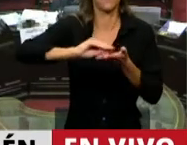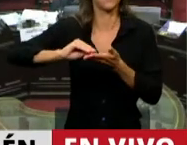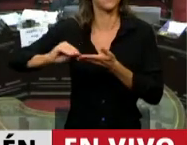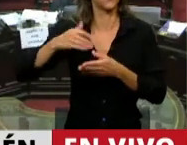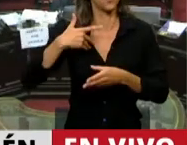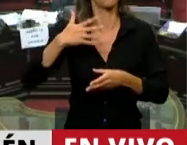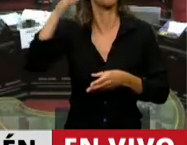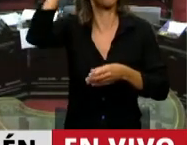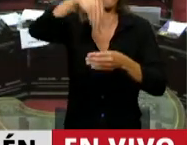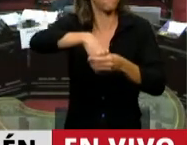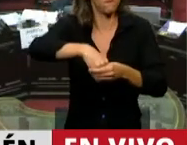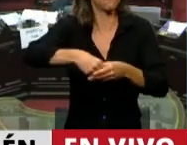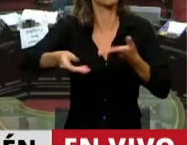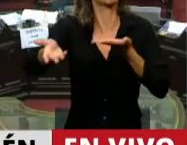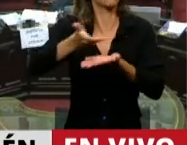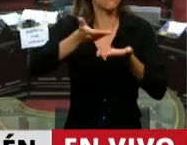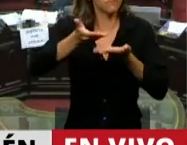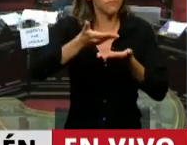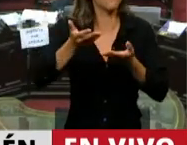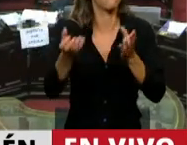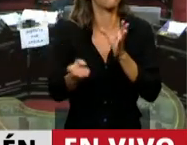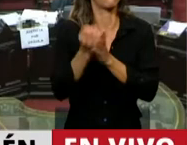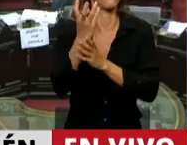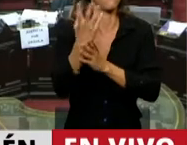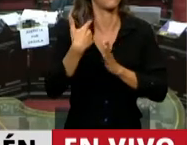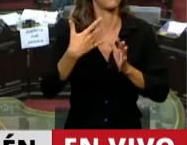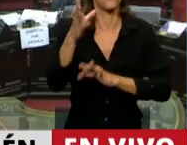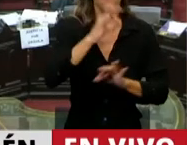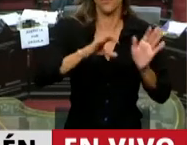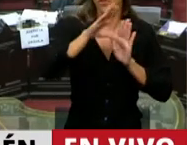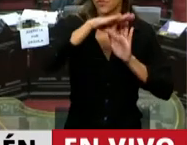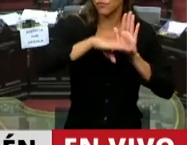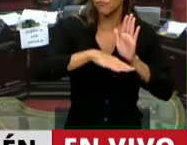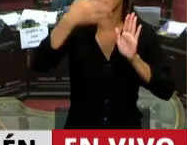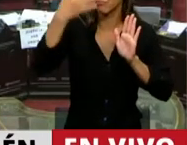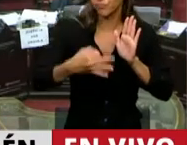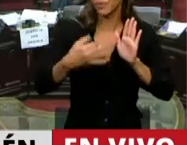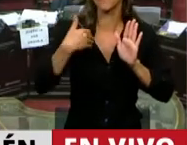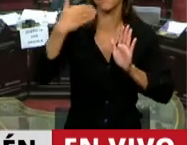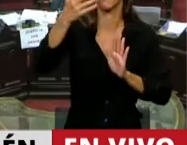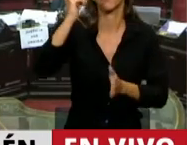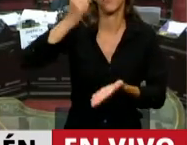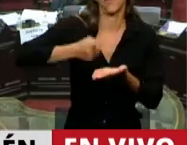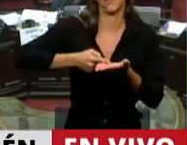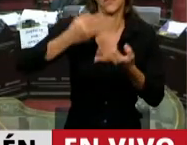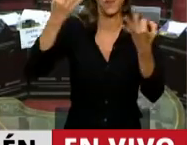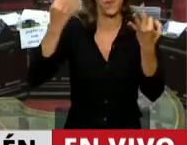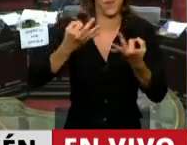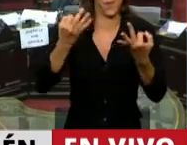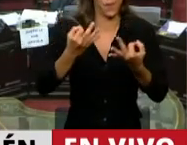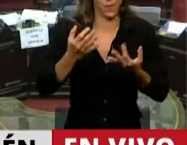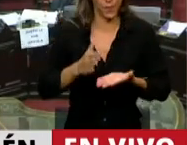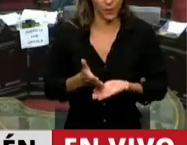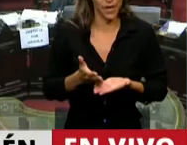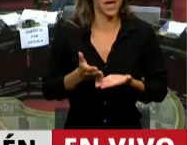que sin duda producirá un cambio positivo en el proceso de toma de decisiones respecto